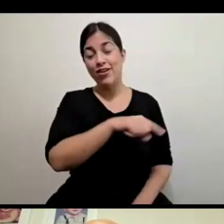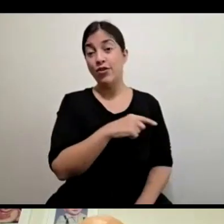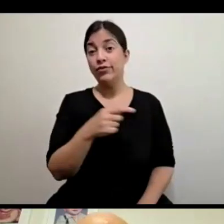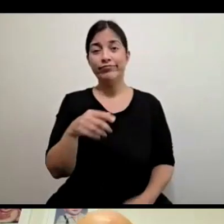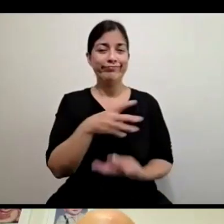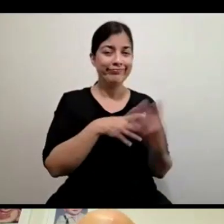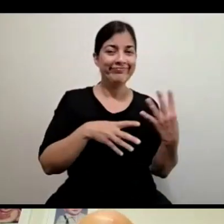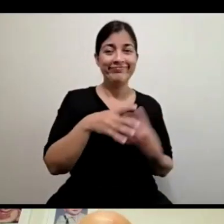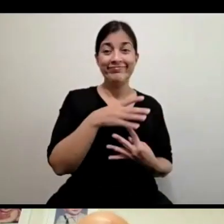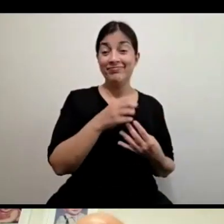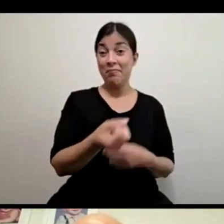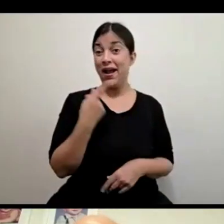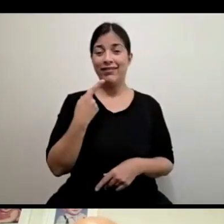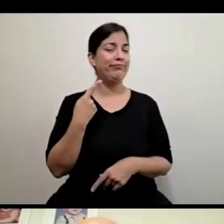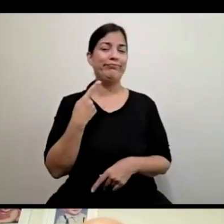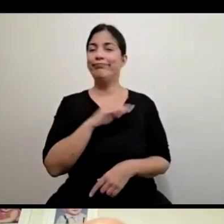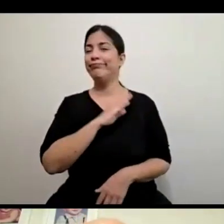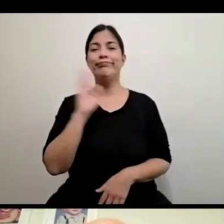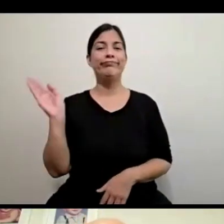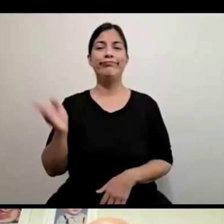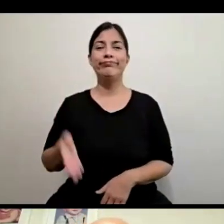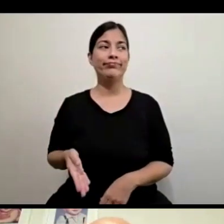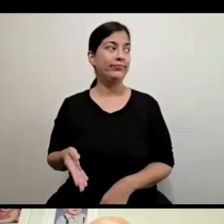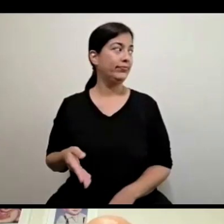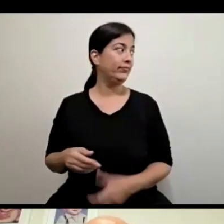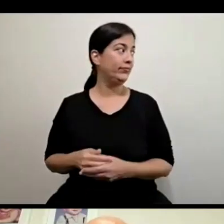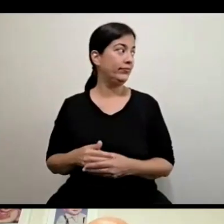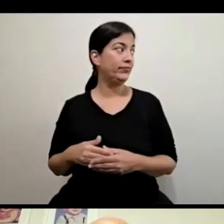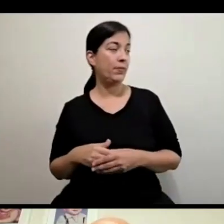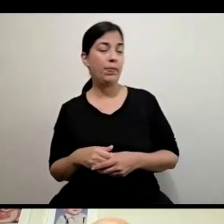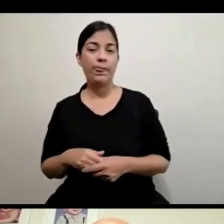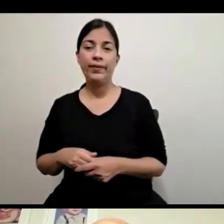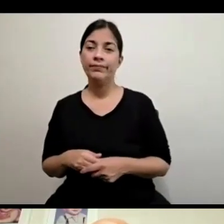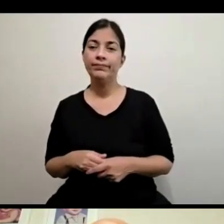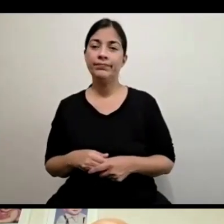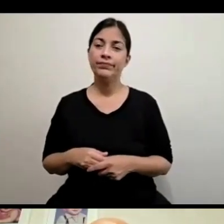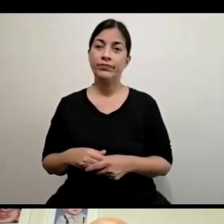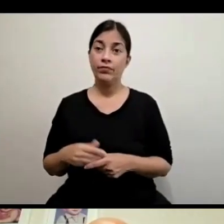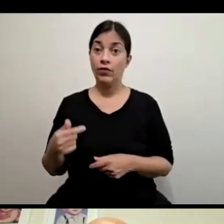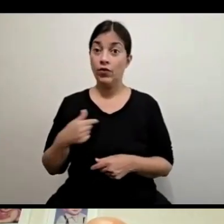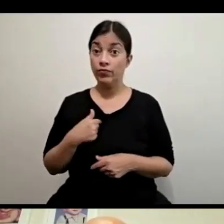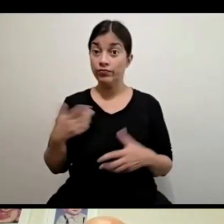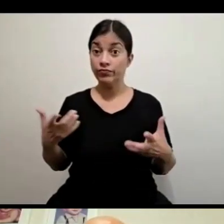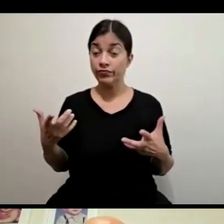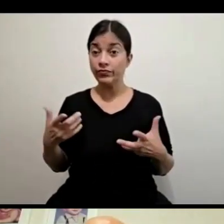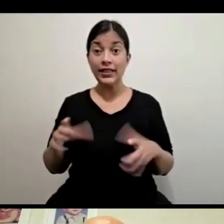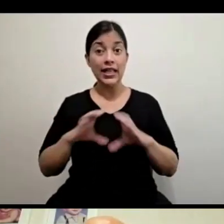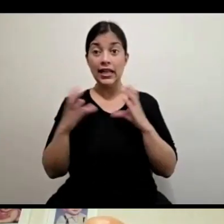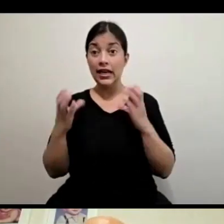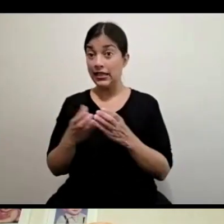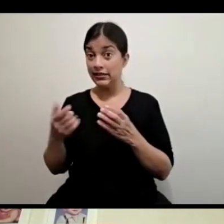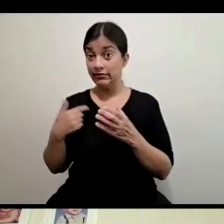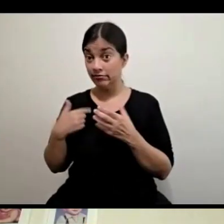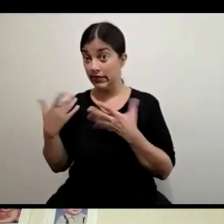regreso al próximo semestre. Entonces yo lo que hice fue salir de clase y quedarme en